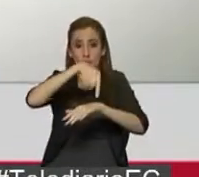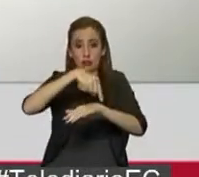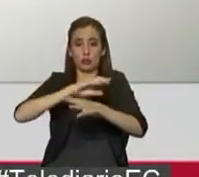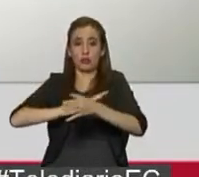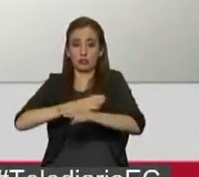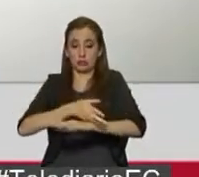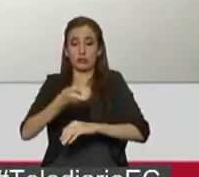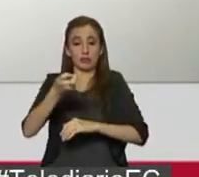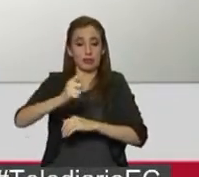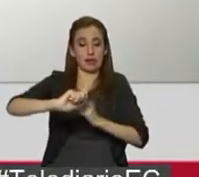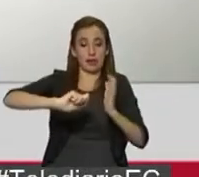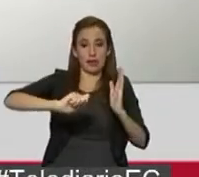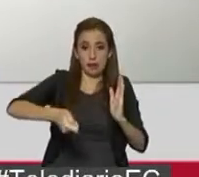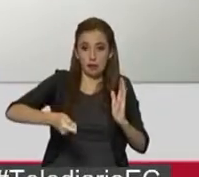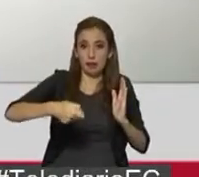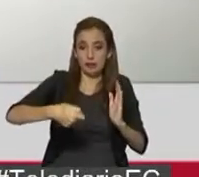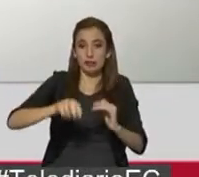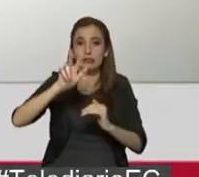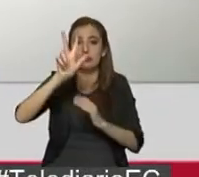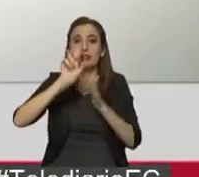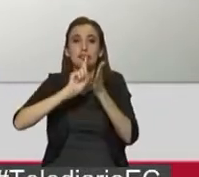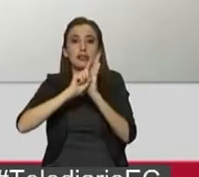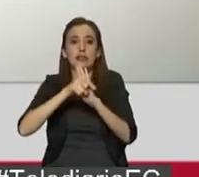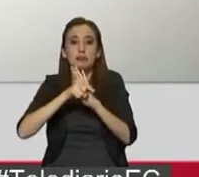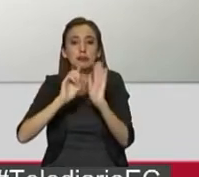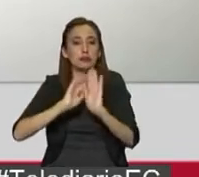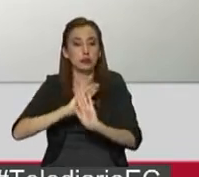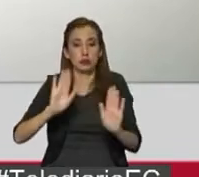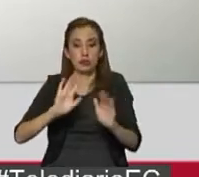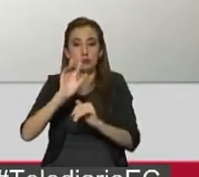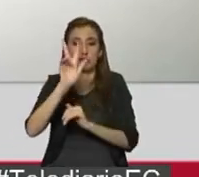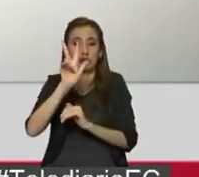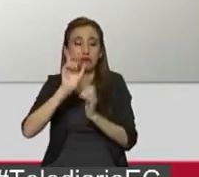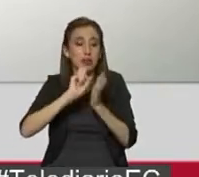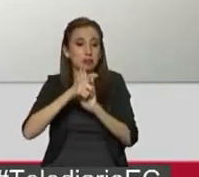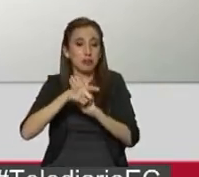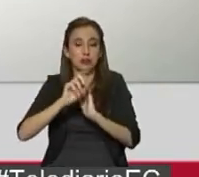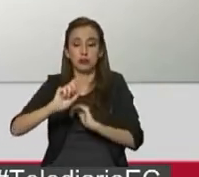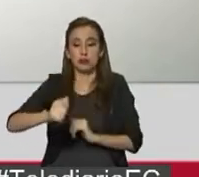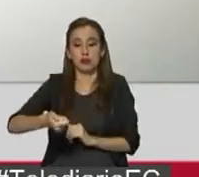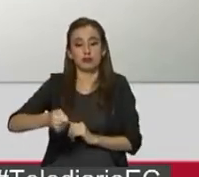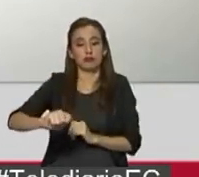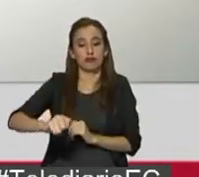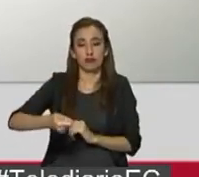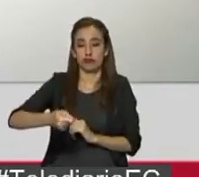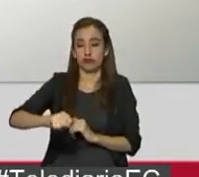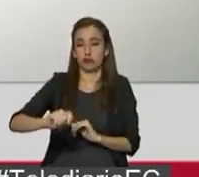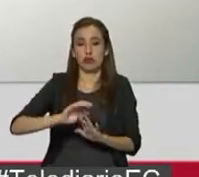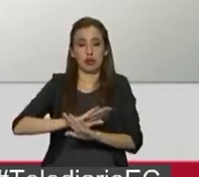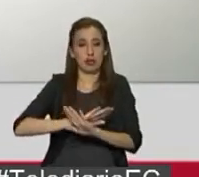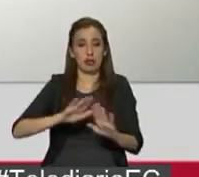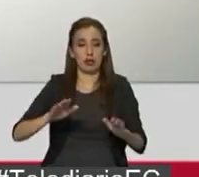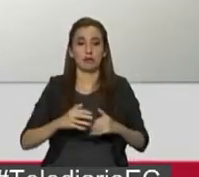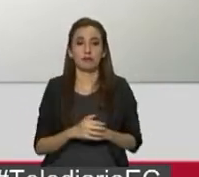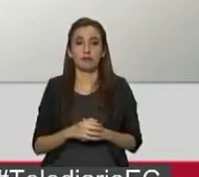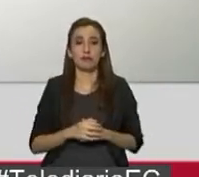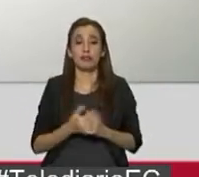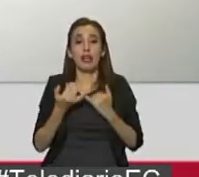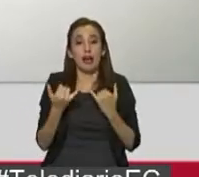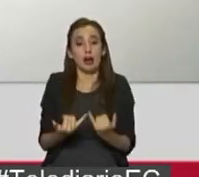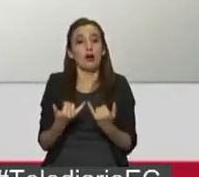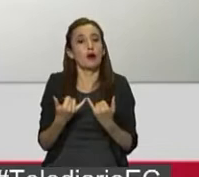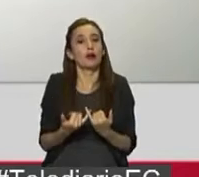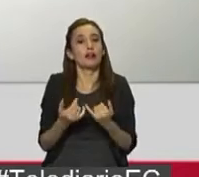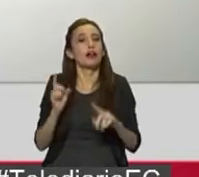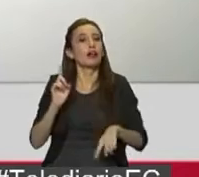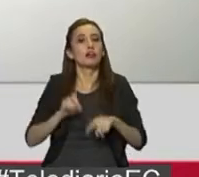que la batería se recargue automáticamente con el sistema del alternador. En este caso,